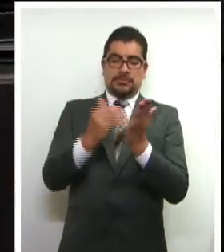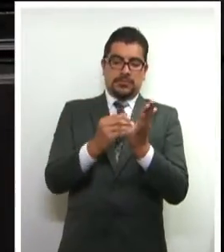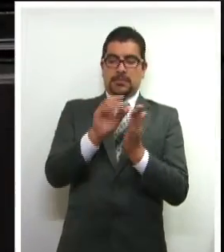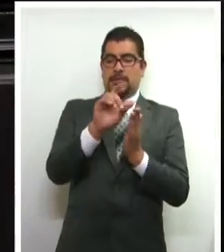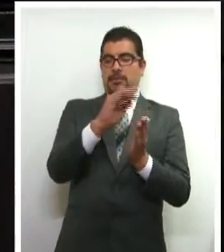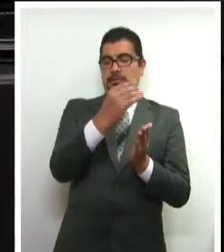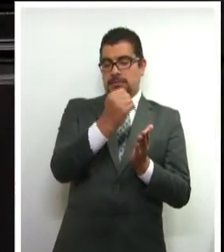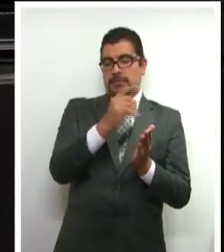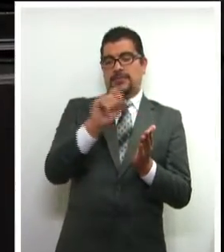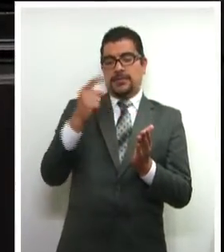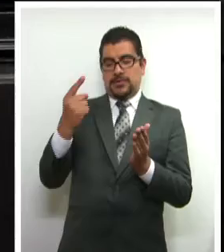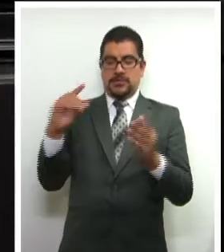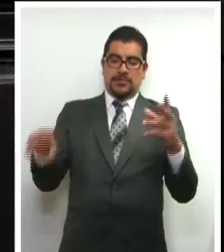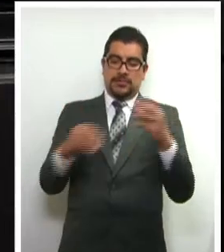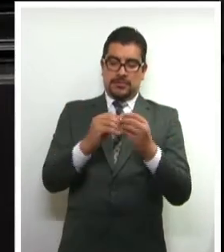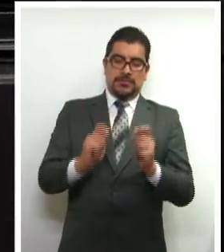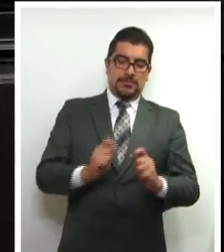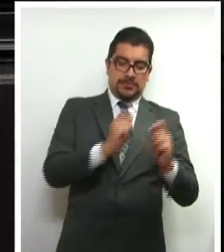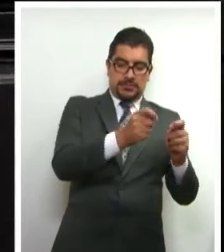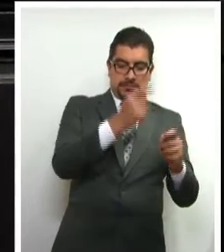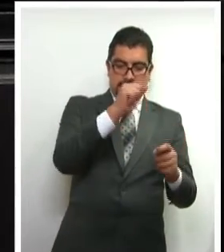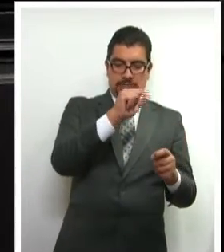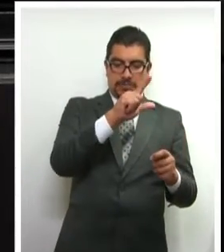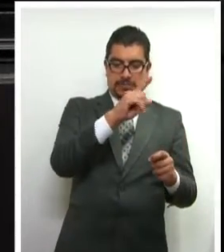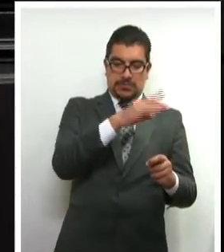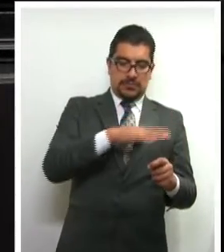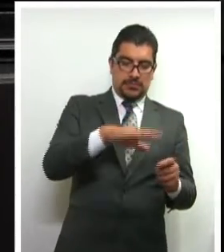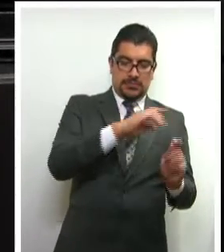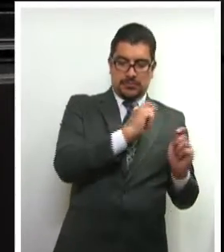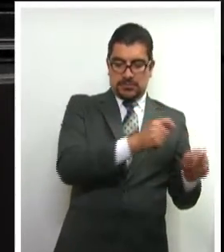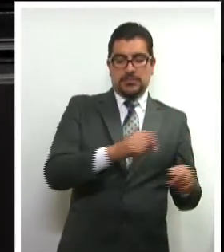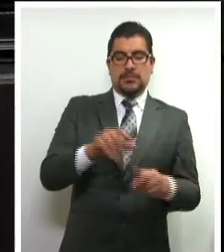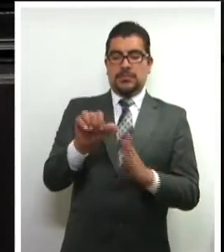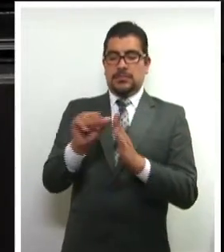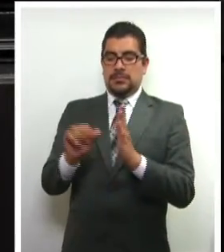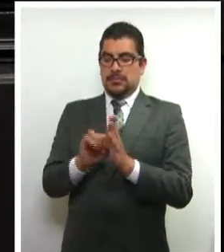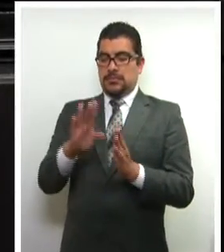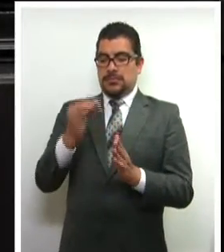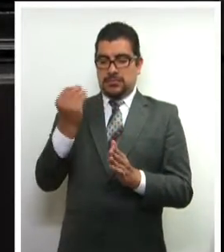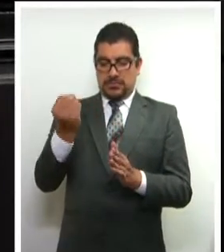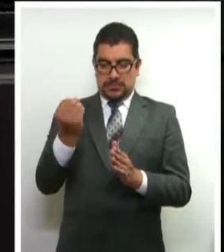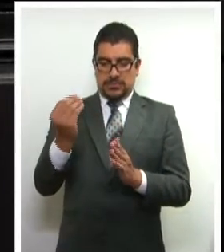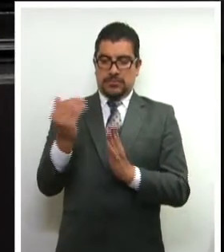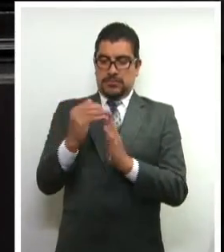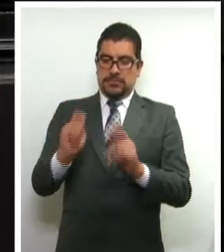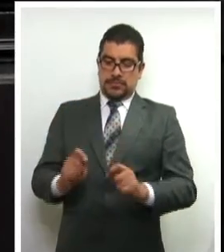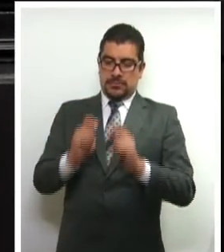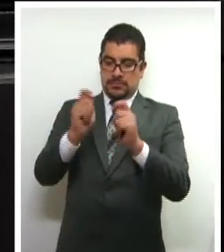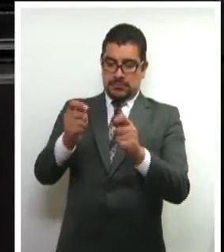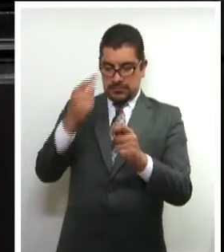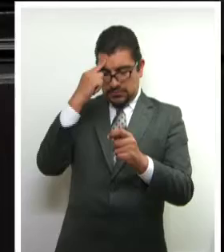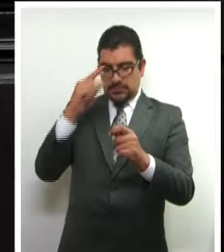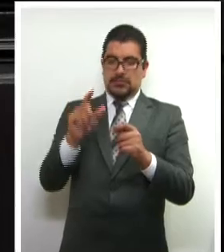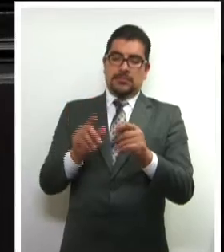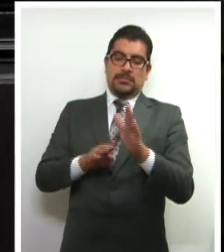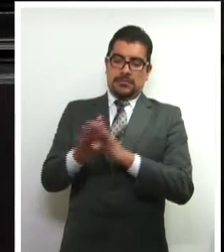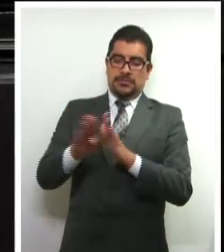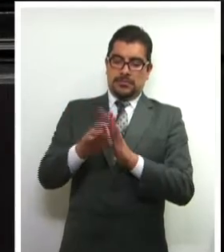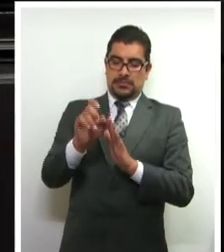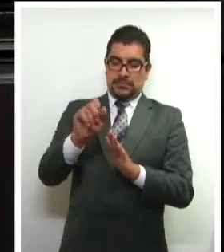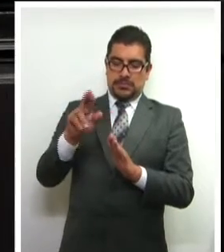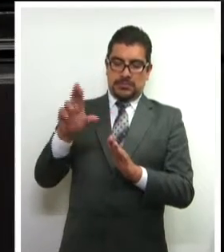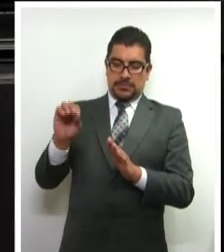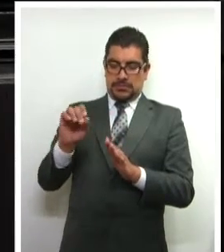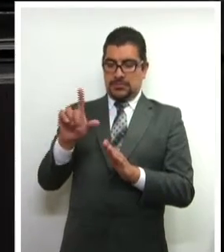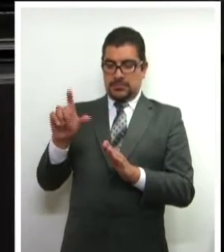59 y 21 se turna a la Comisión de Alcaldías. El artículo 59 a la Comisión de Desarrollo Sostenible y